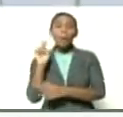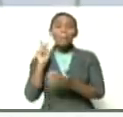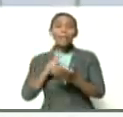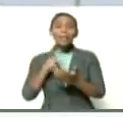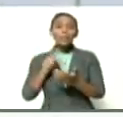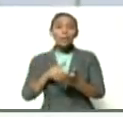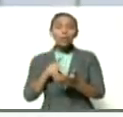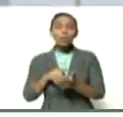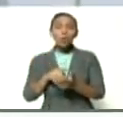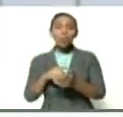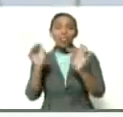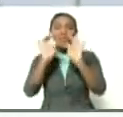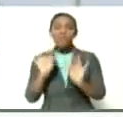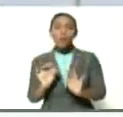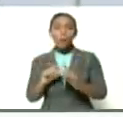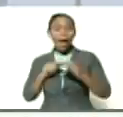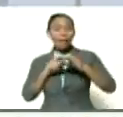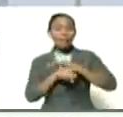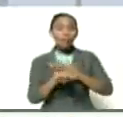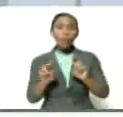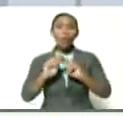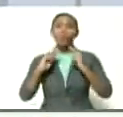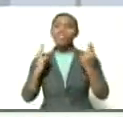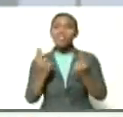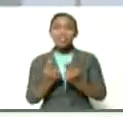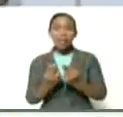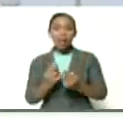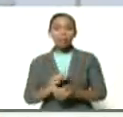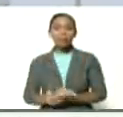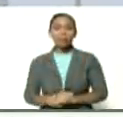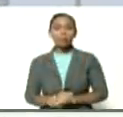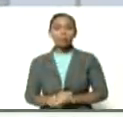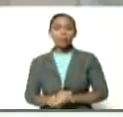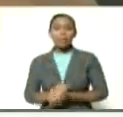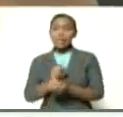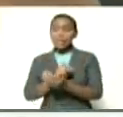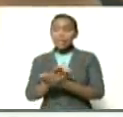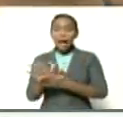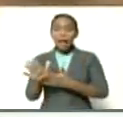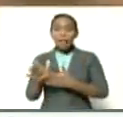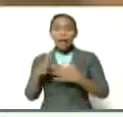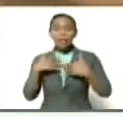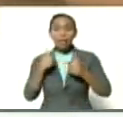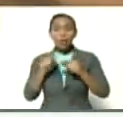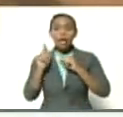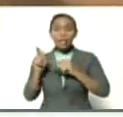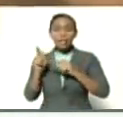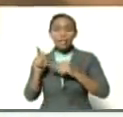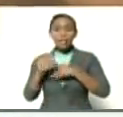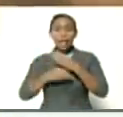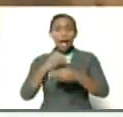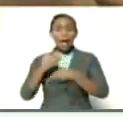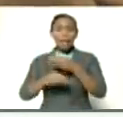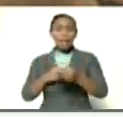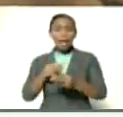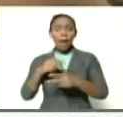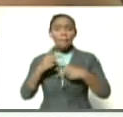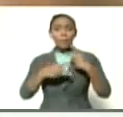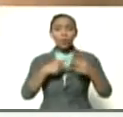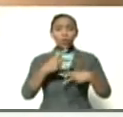participa del modelo de acceso universal y gratuito a la salud, y así va a ser también con el proceso de